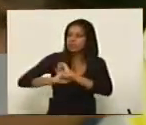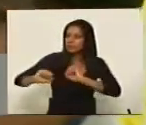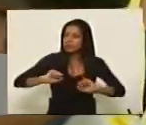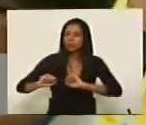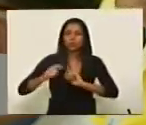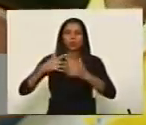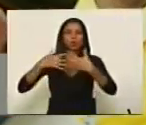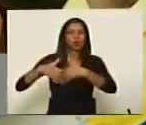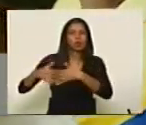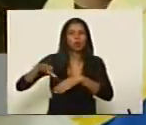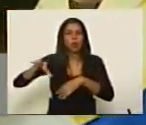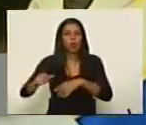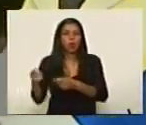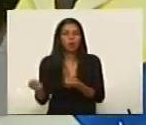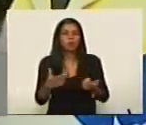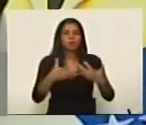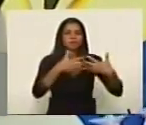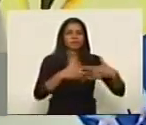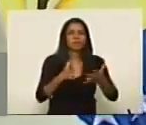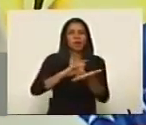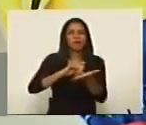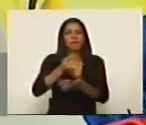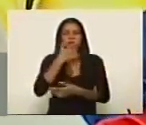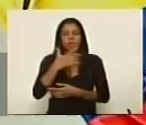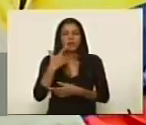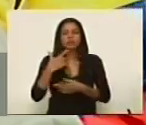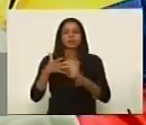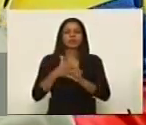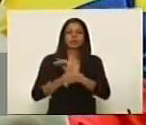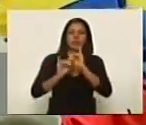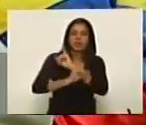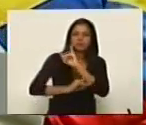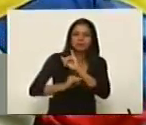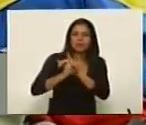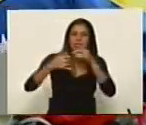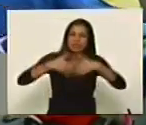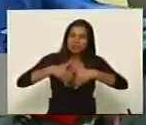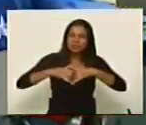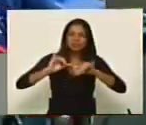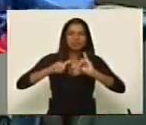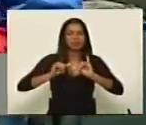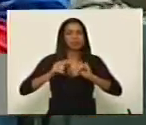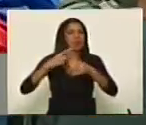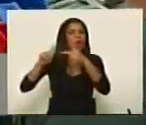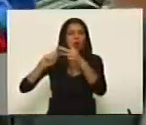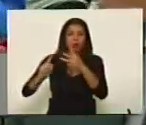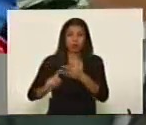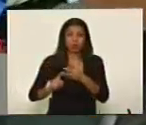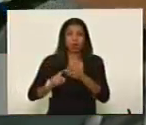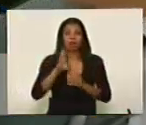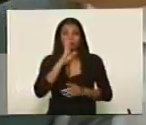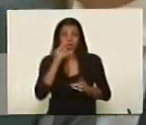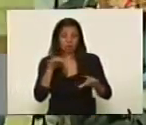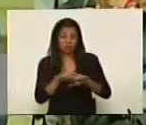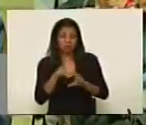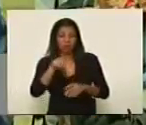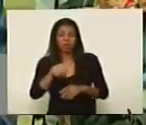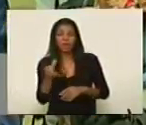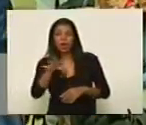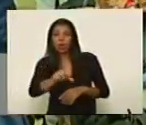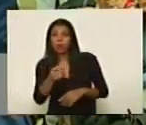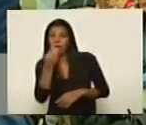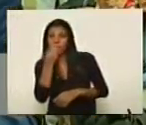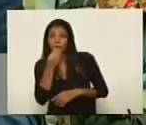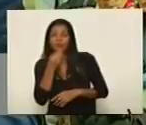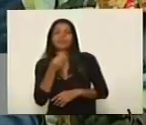magistrales, insumos para el parque farmacéutico del país, para la industria, para la materia prima, sino incluso también cuentas que van destinadas al pago de alimentos. Pero es